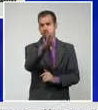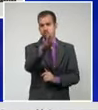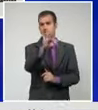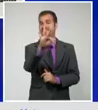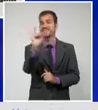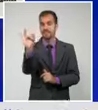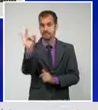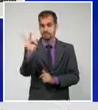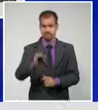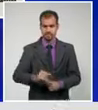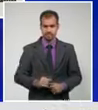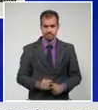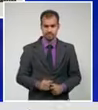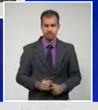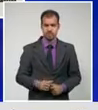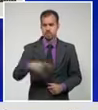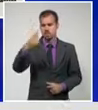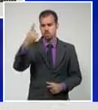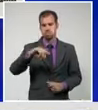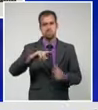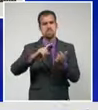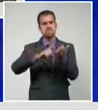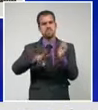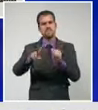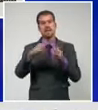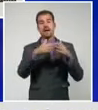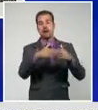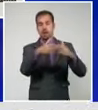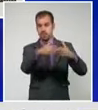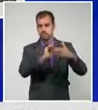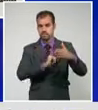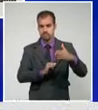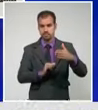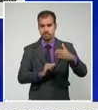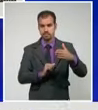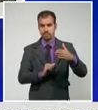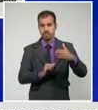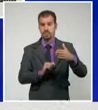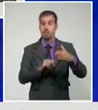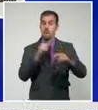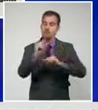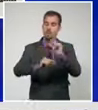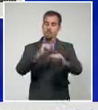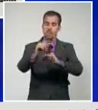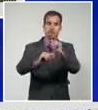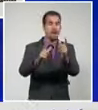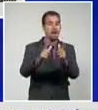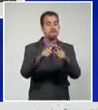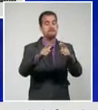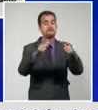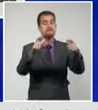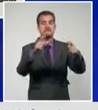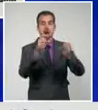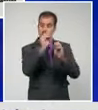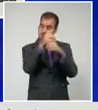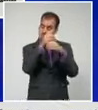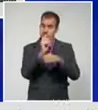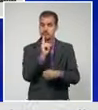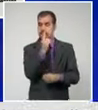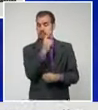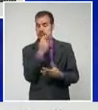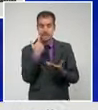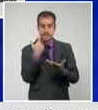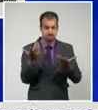2.487 y le sigue la provincia de Granma, que ha ido incrementando el número de muestras